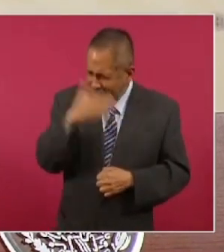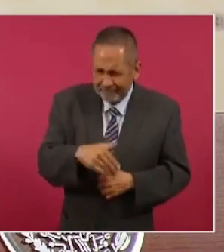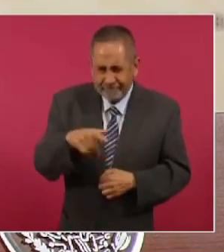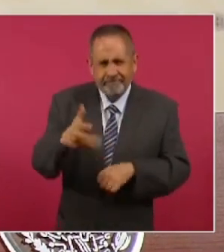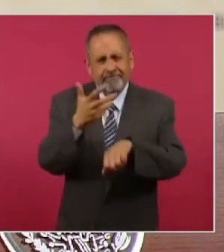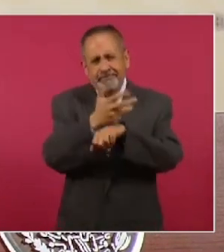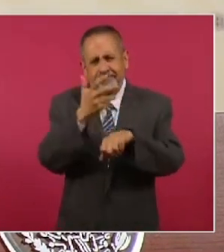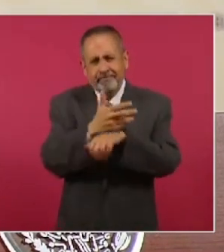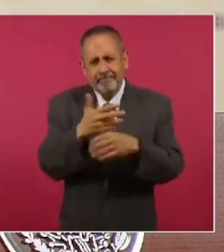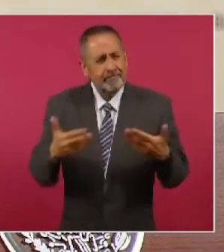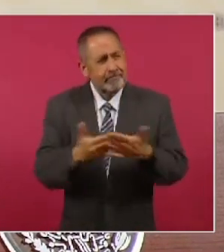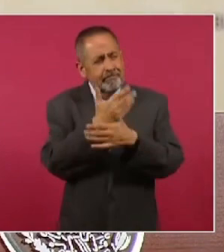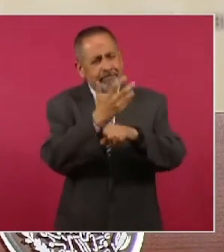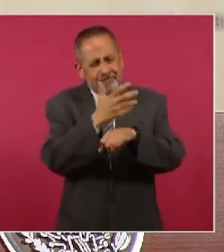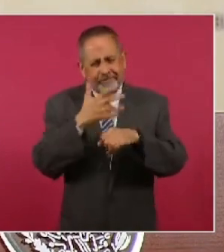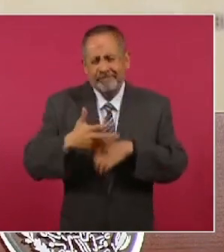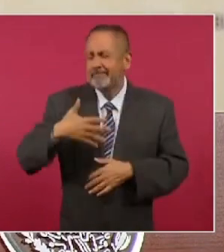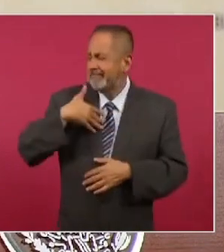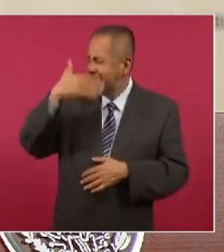estadounidenses